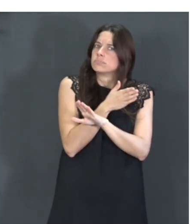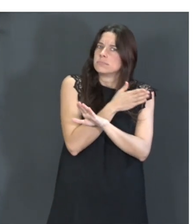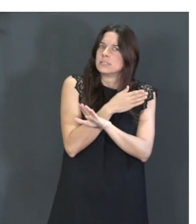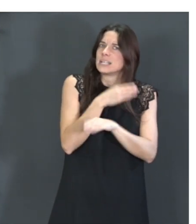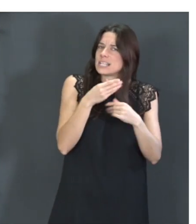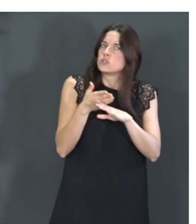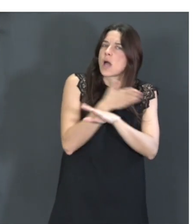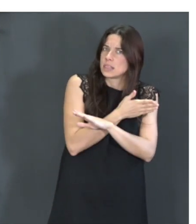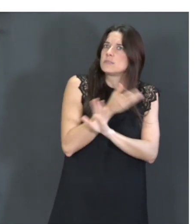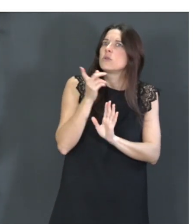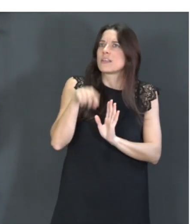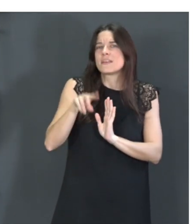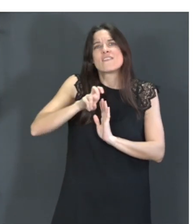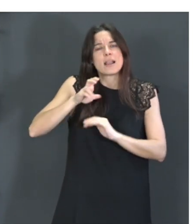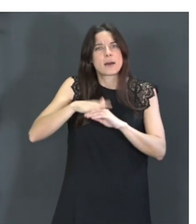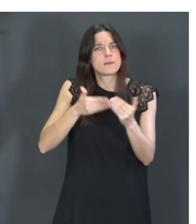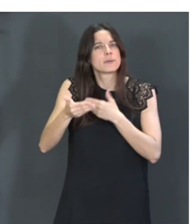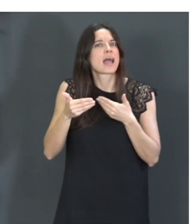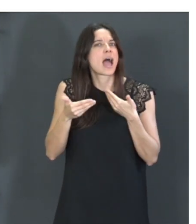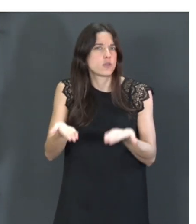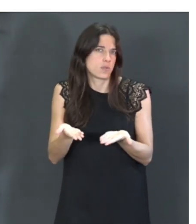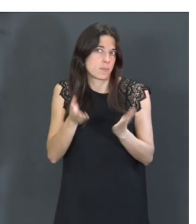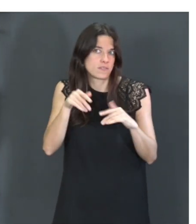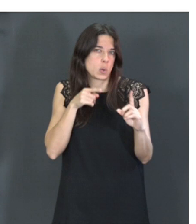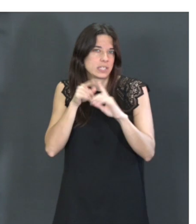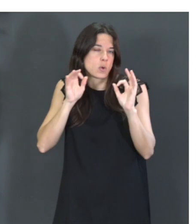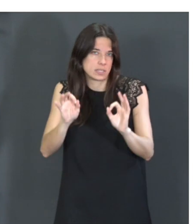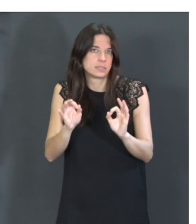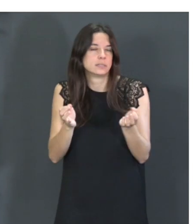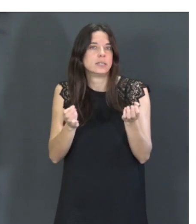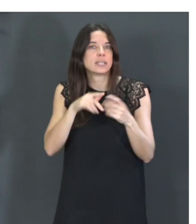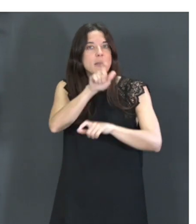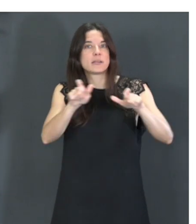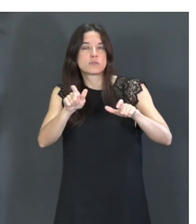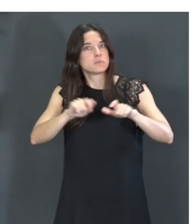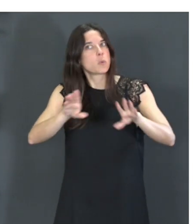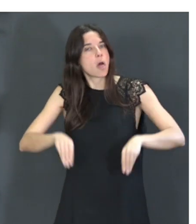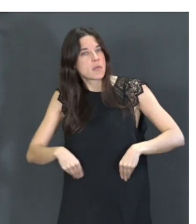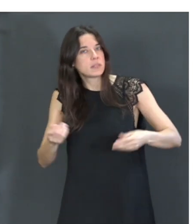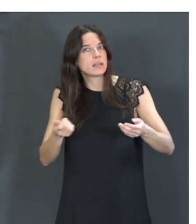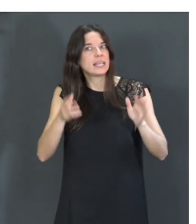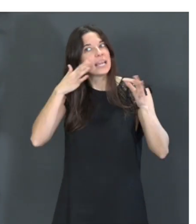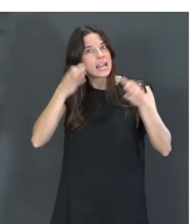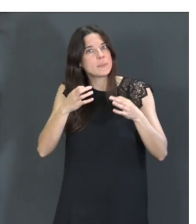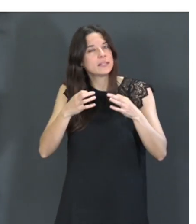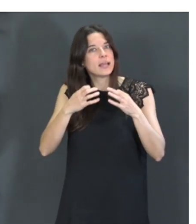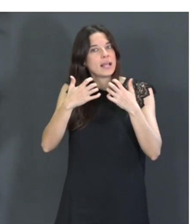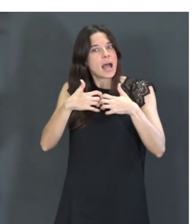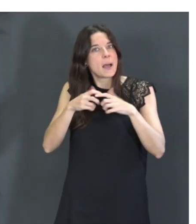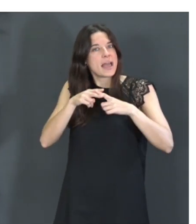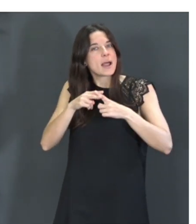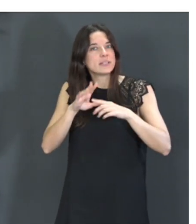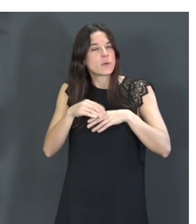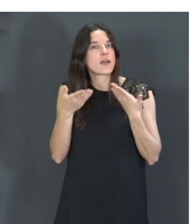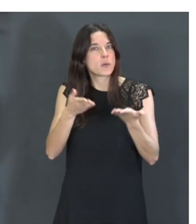dedicado, pues que también sirva de ayuda, que es lo suyo, ¿no?, y que tenga una aceptación por parte de las personas y sobre todo que contribuya a mejorar la calidad de las